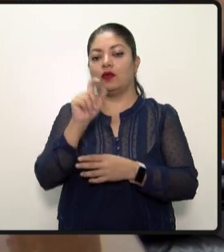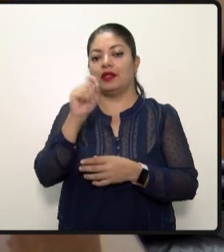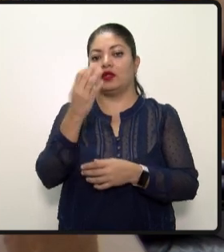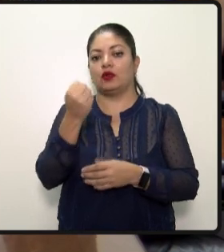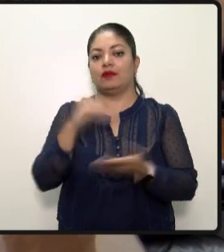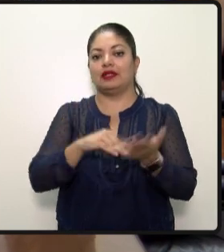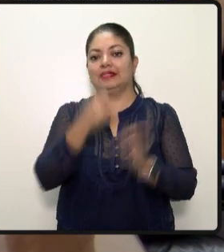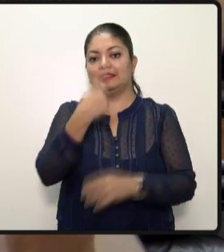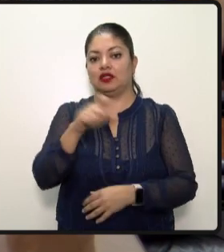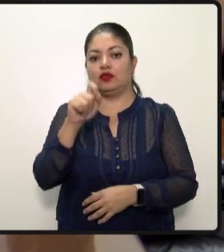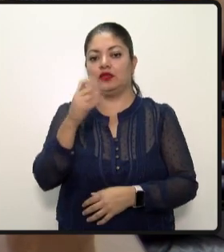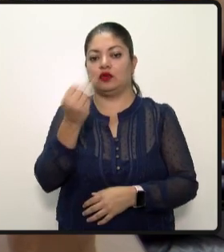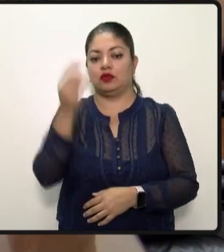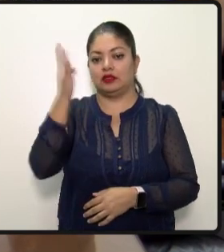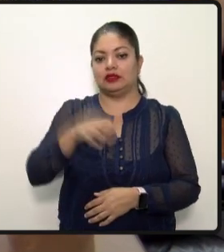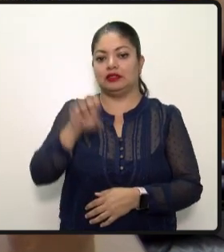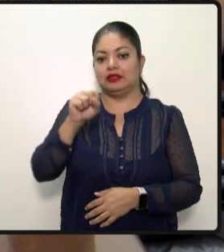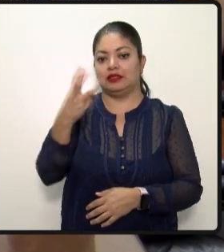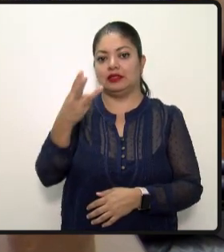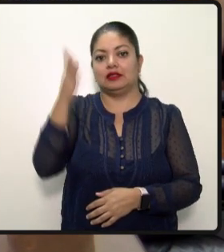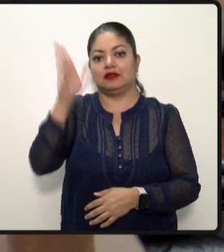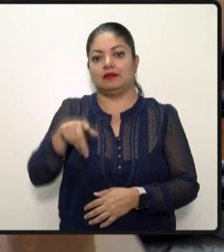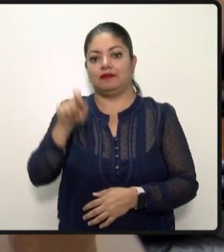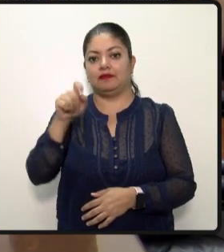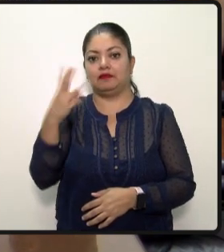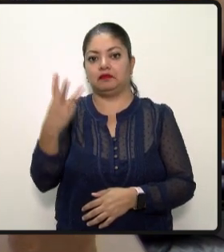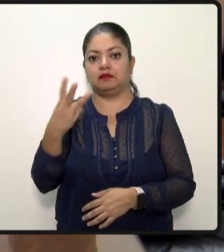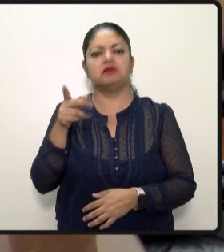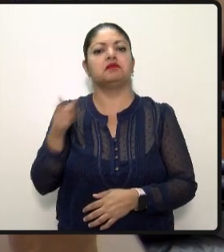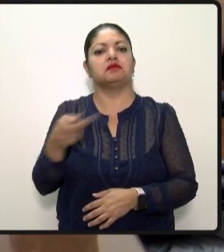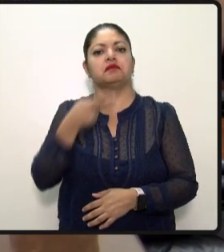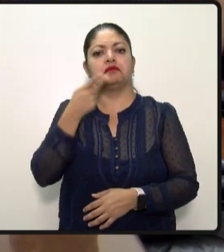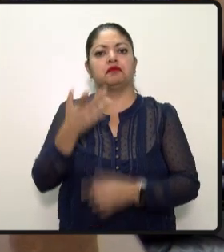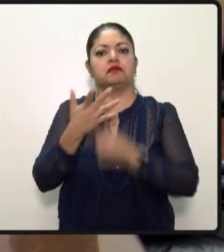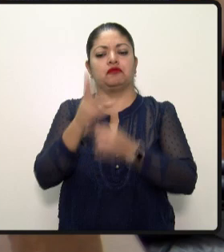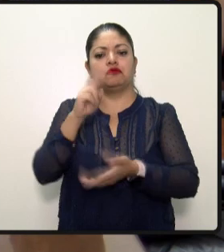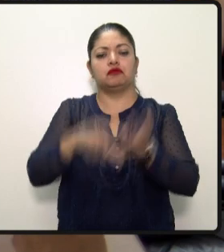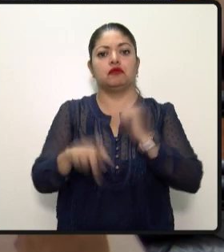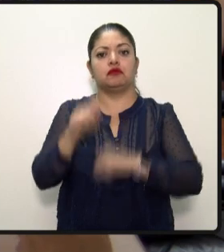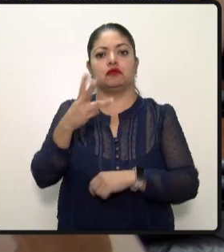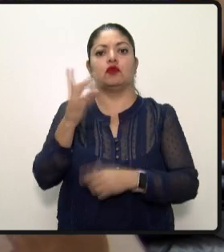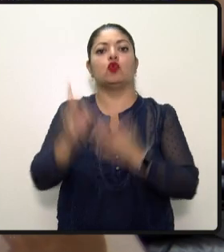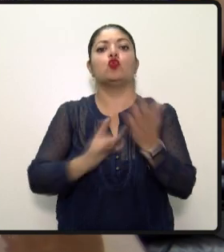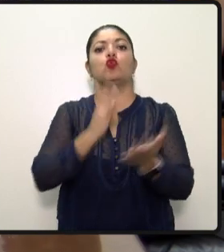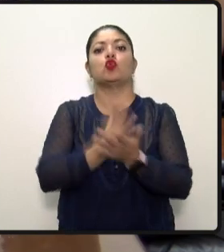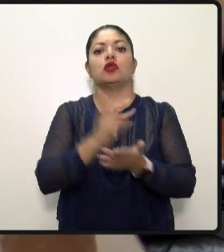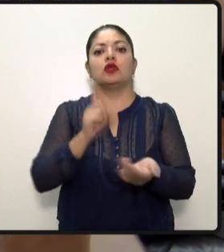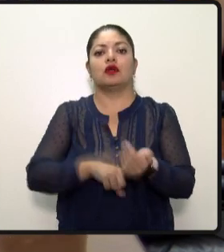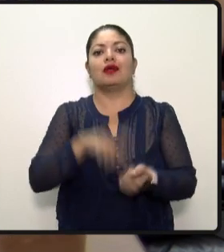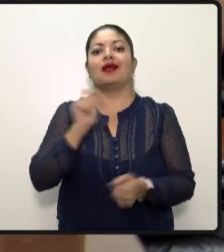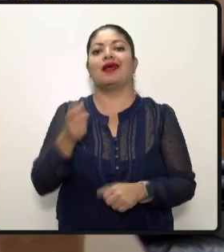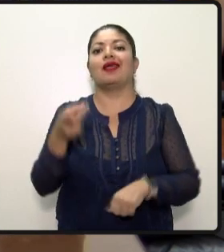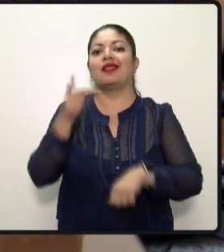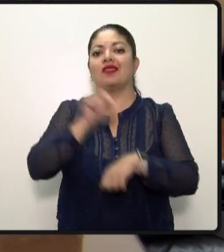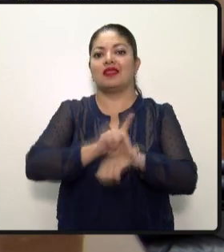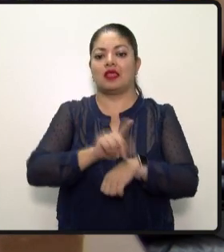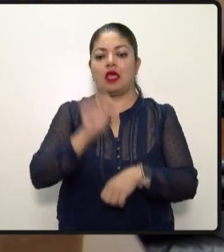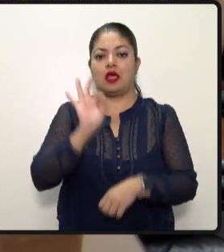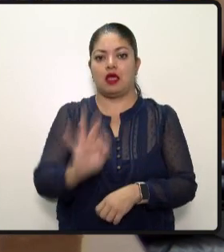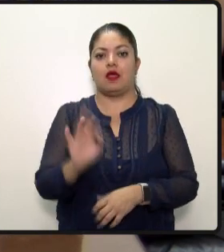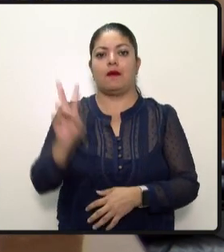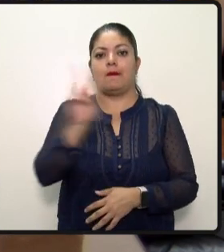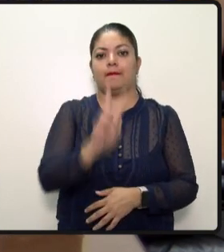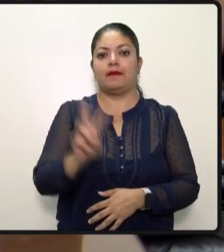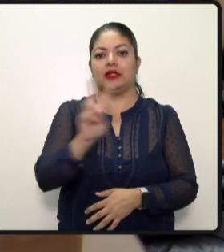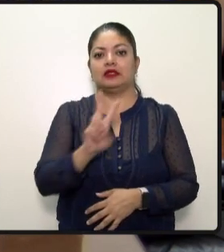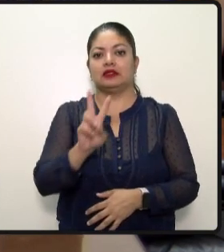29.129, diagonal 63, diagonal 23, estableciendo que este año del 2023 por única ocasión el día inhábil declarado será el viernes 16 de